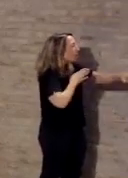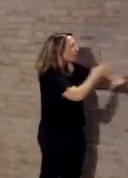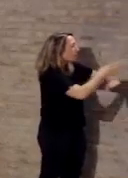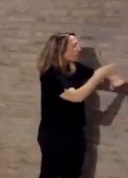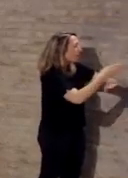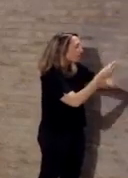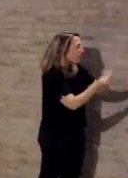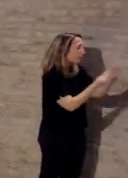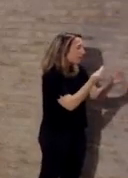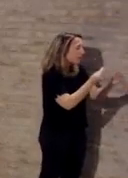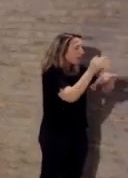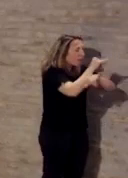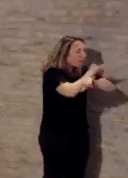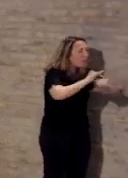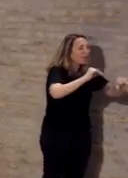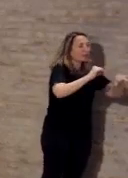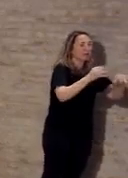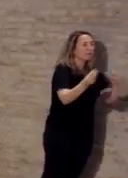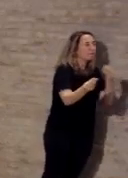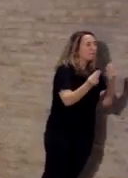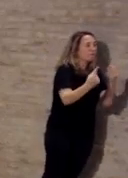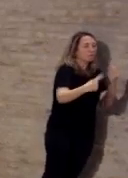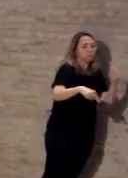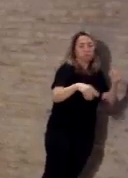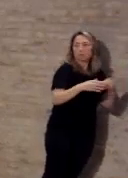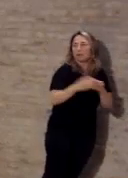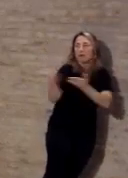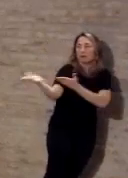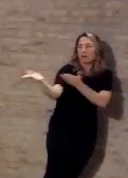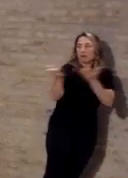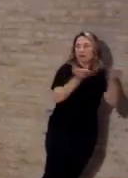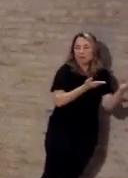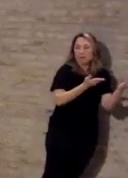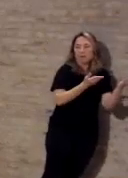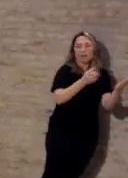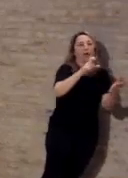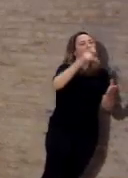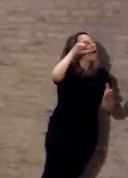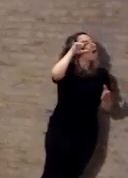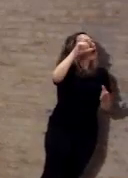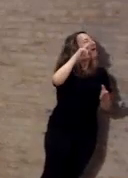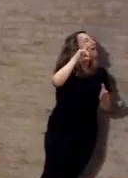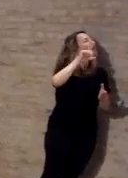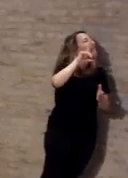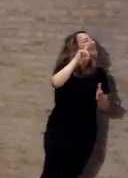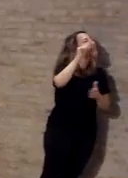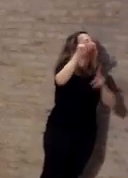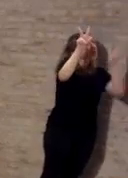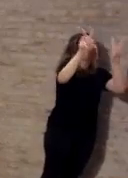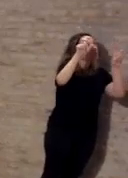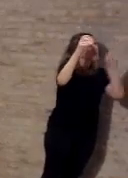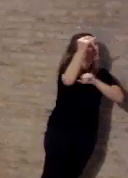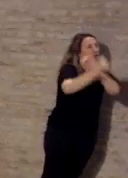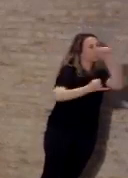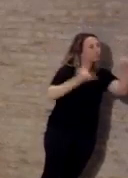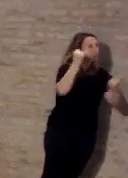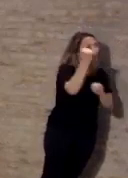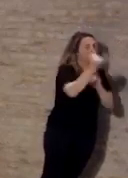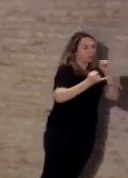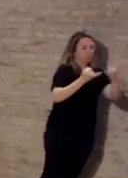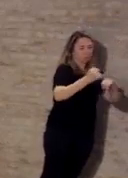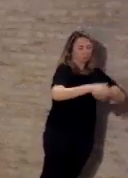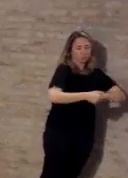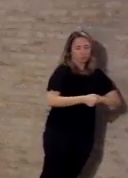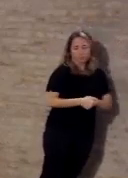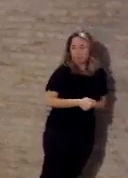accesibilidad Y qué pasa con la información entonces me gustaría invitar a Cecilia rul a hablar de